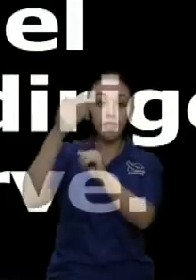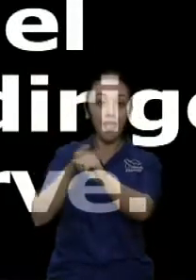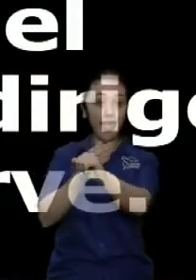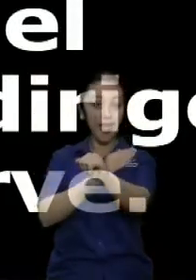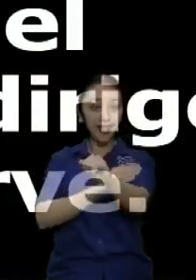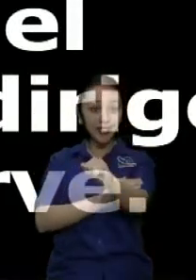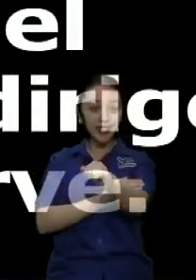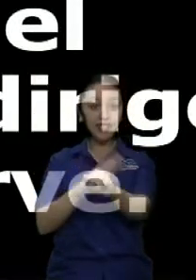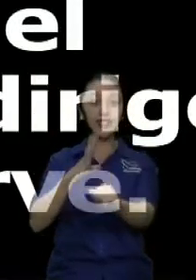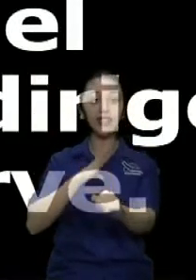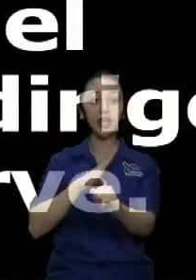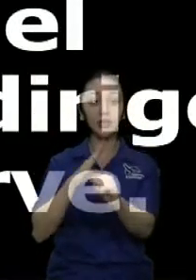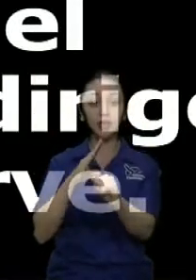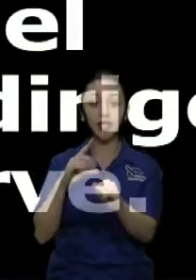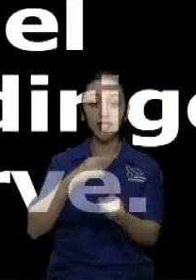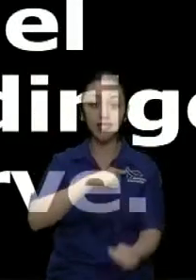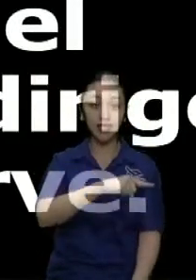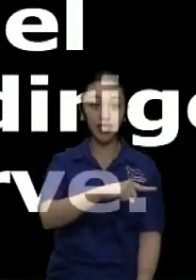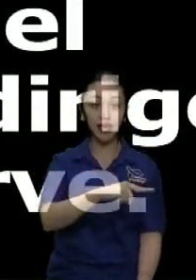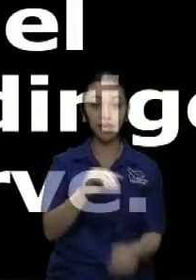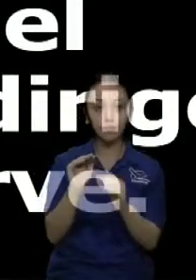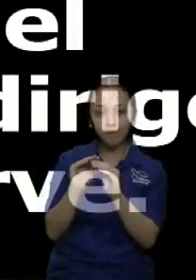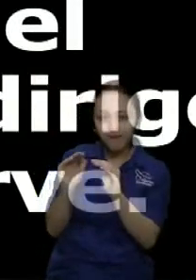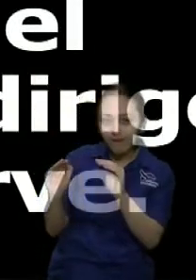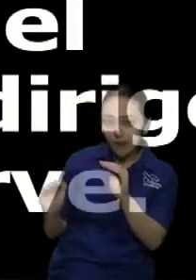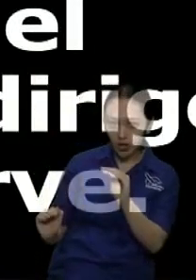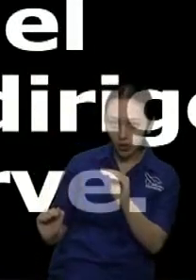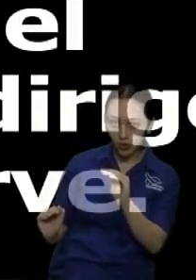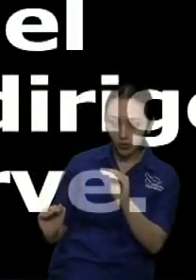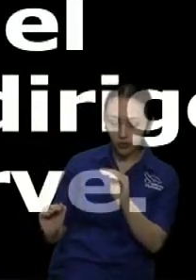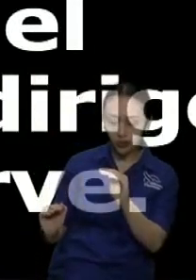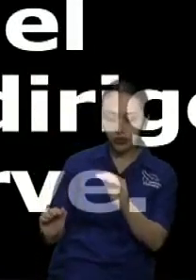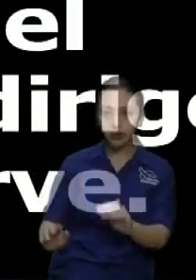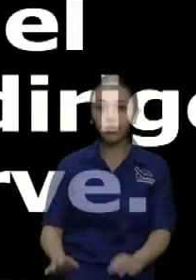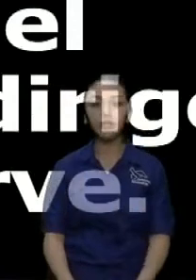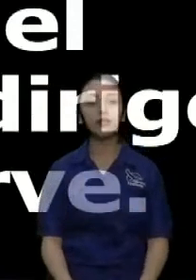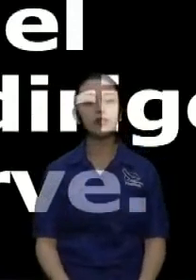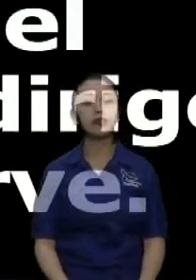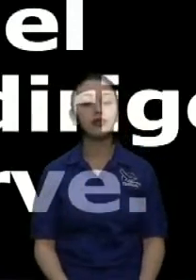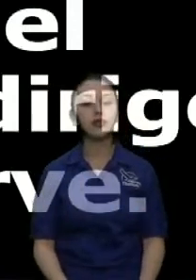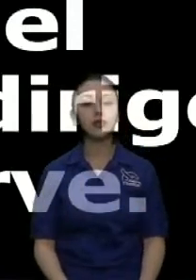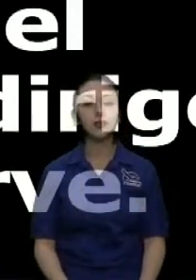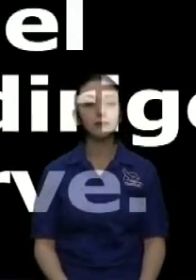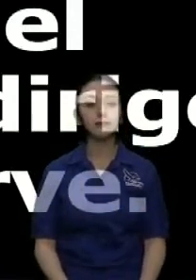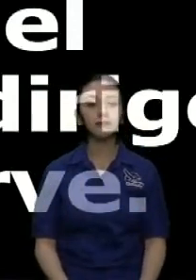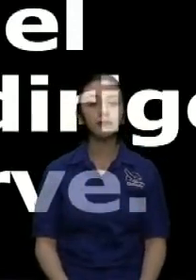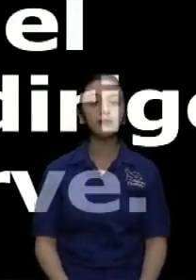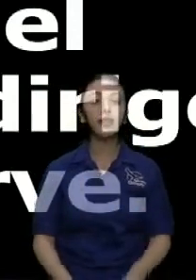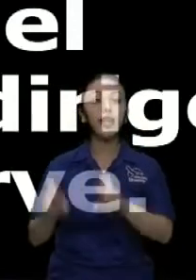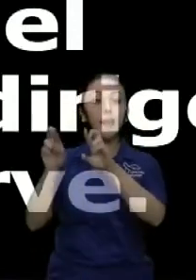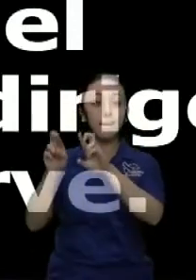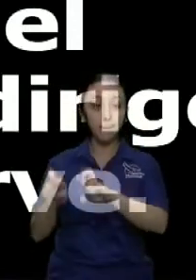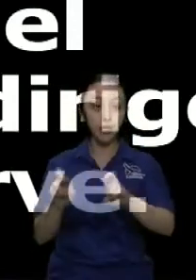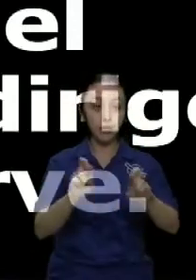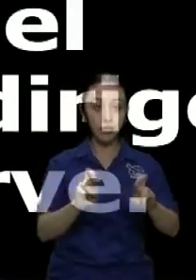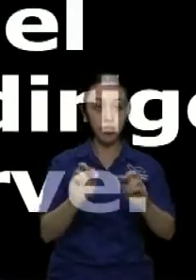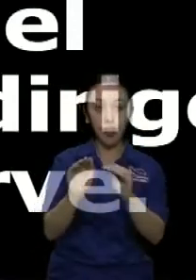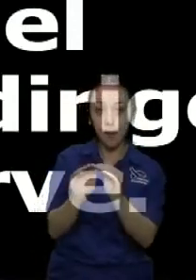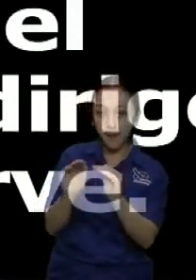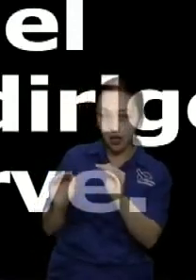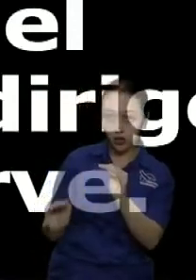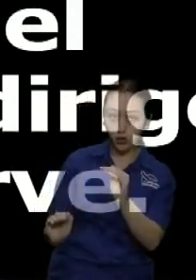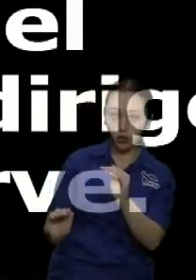Está seria la cosa, ¿ah? El menor es bendecido por el